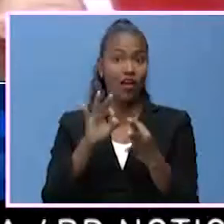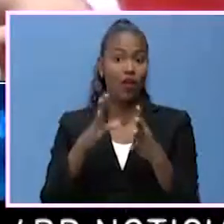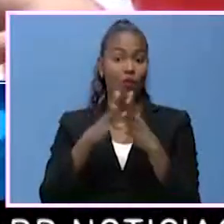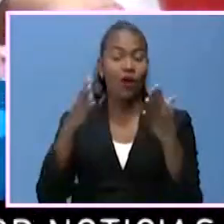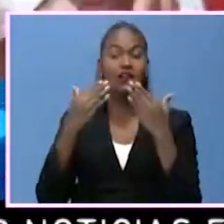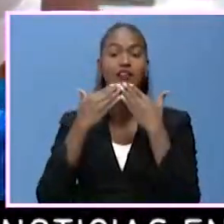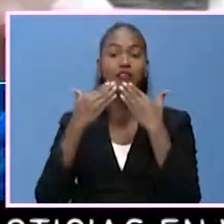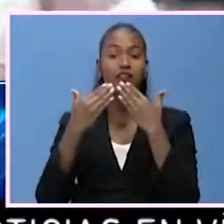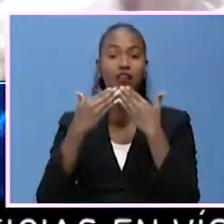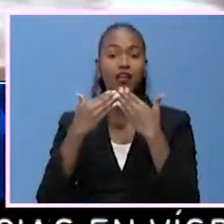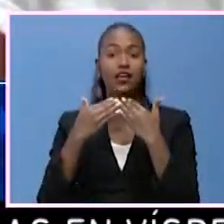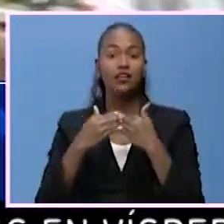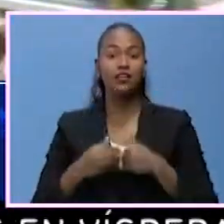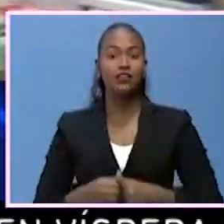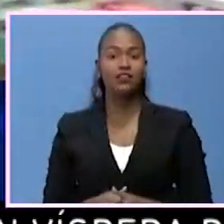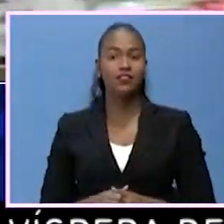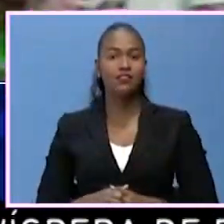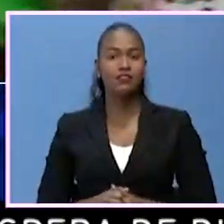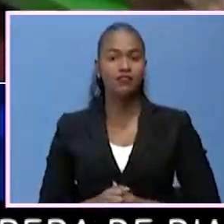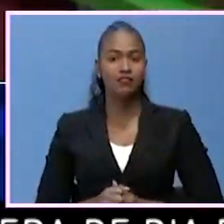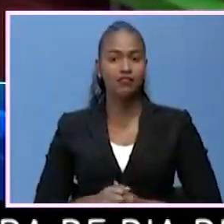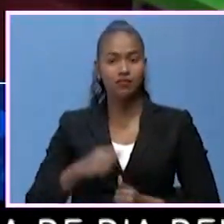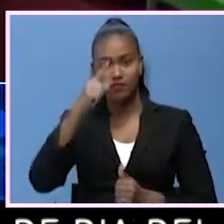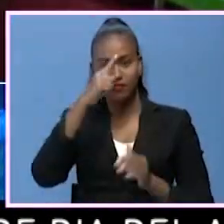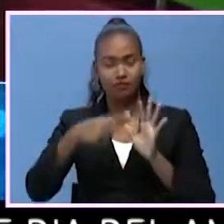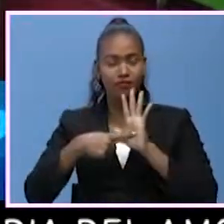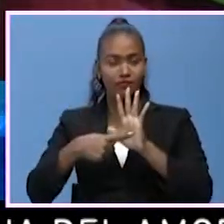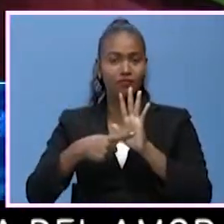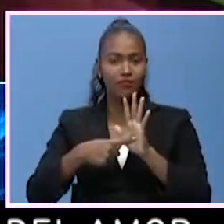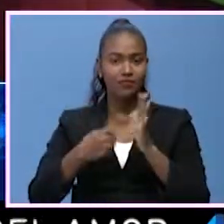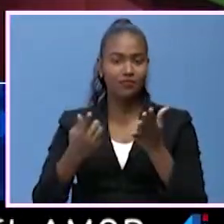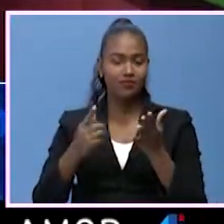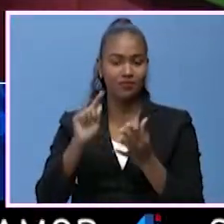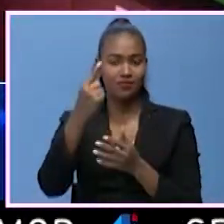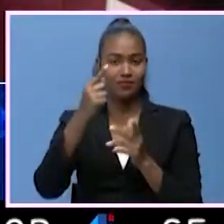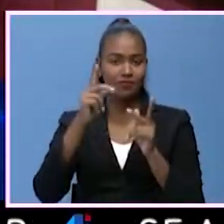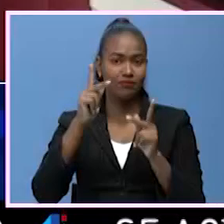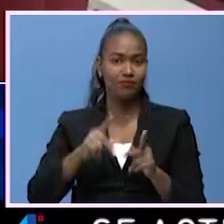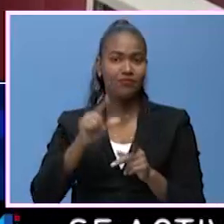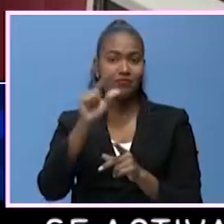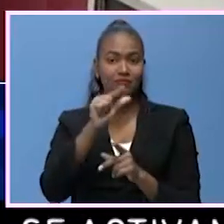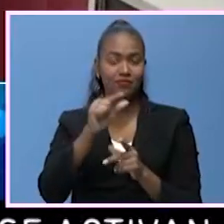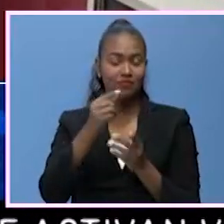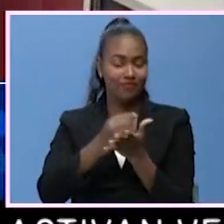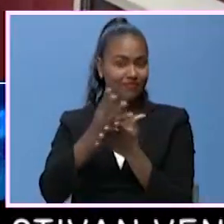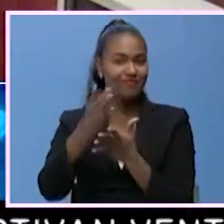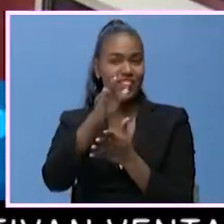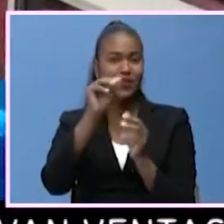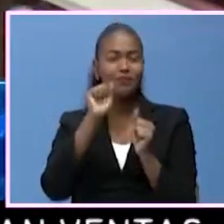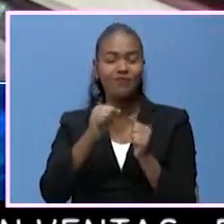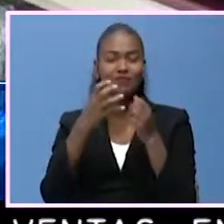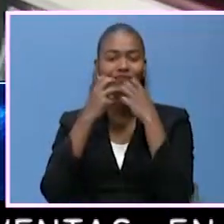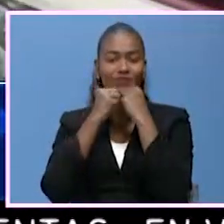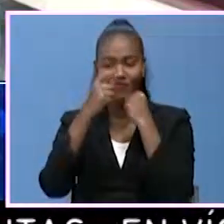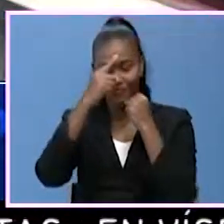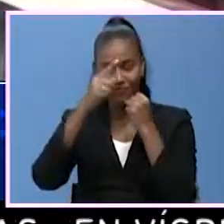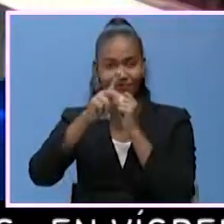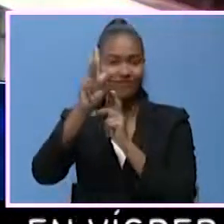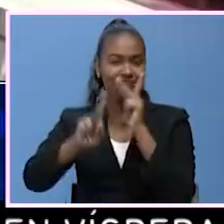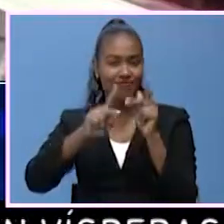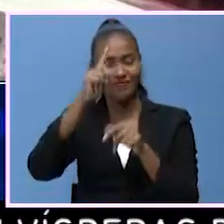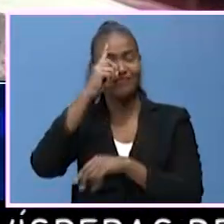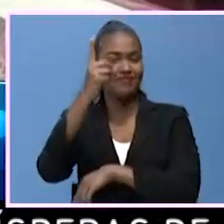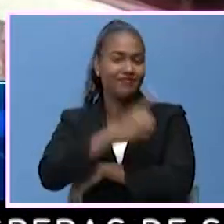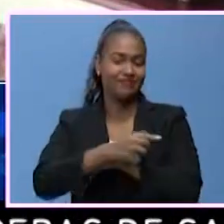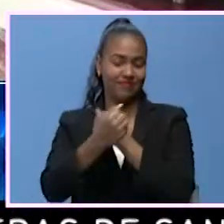muchas gracias amigos. Ahí le estamos dando una muestra de cómo con pequeños detalles usted puede agradar a ese ser especial por el